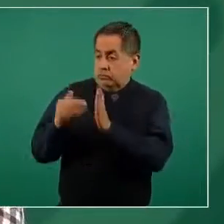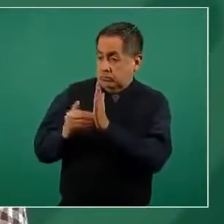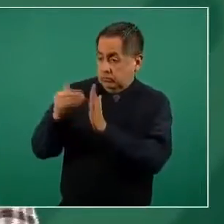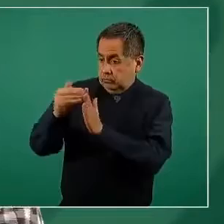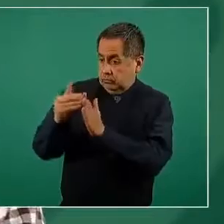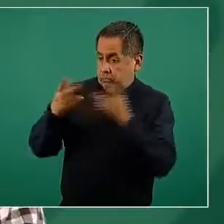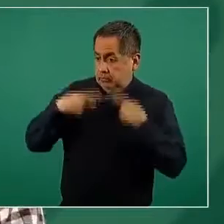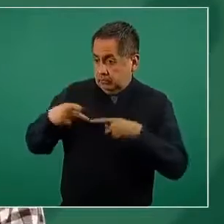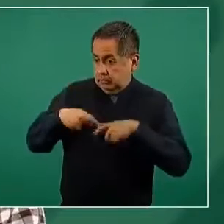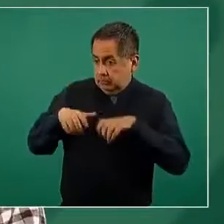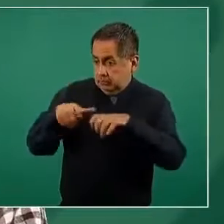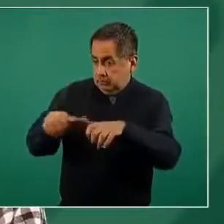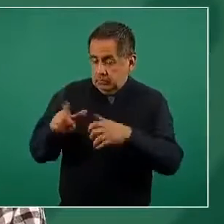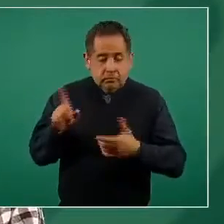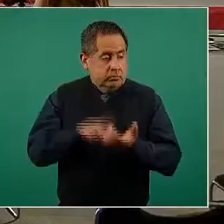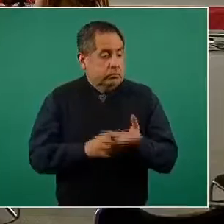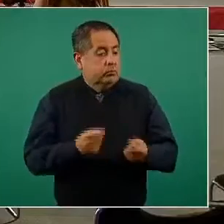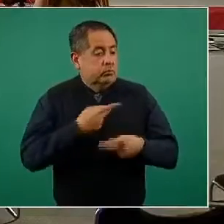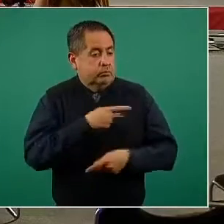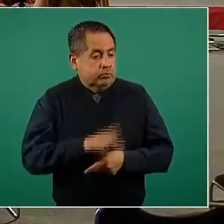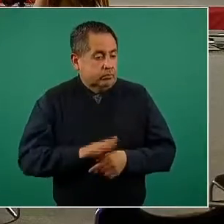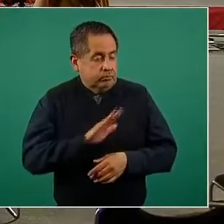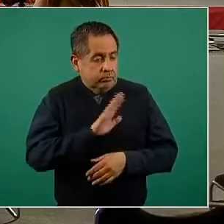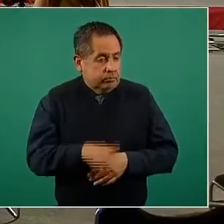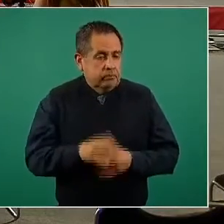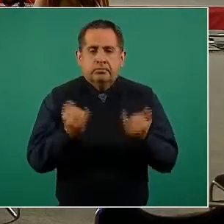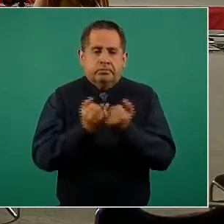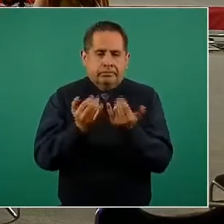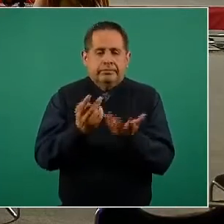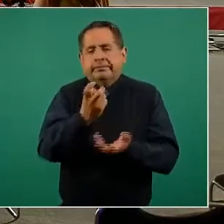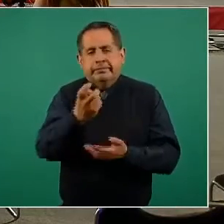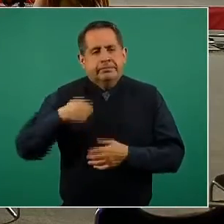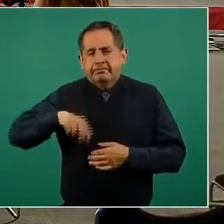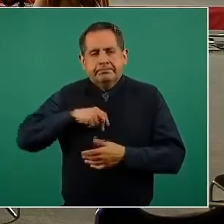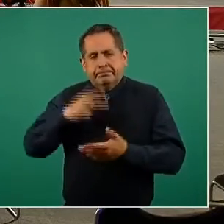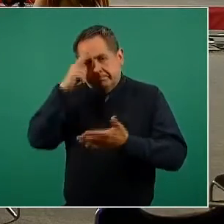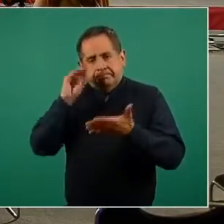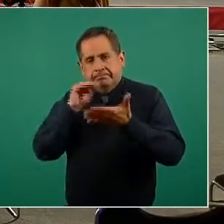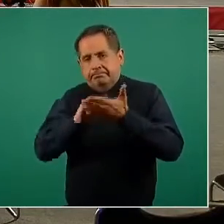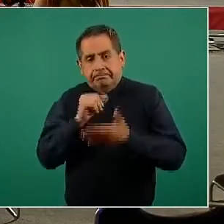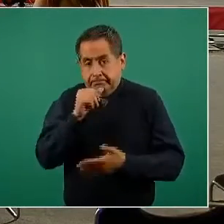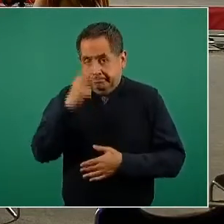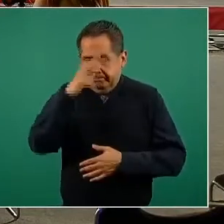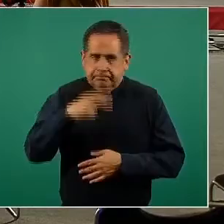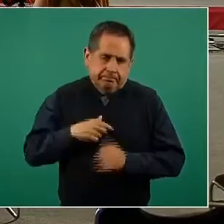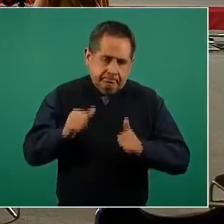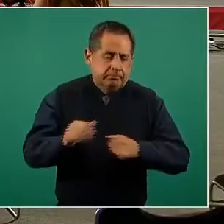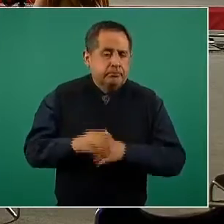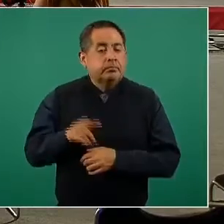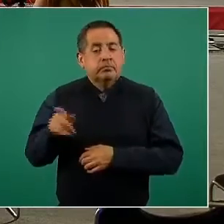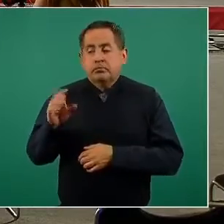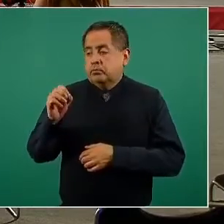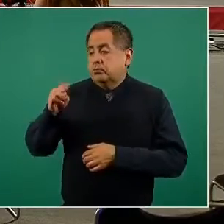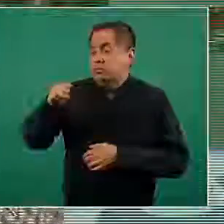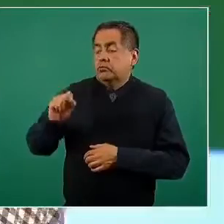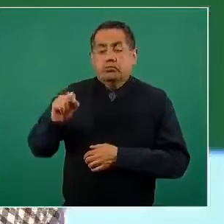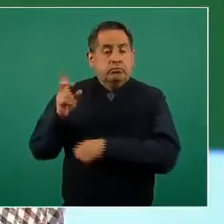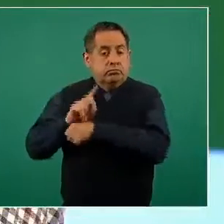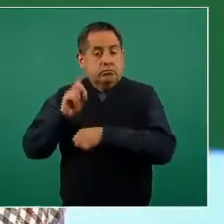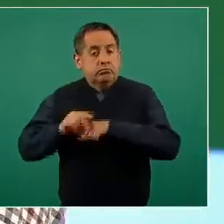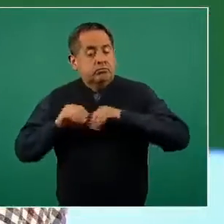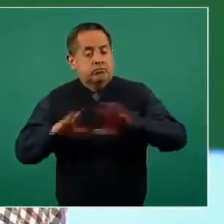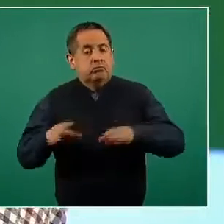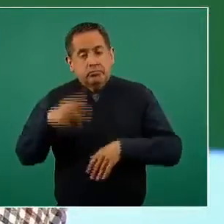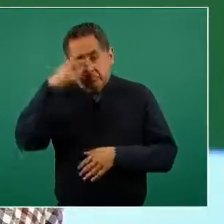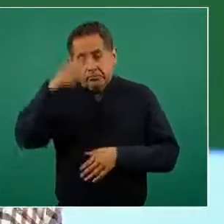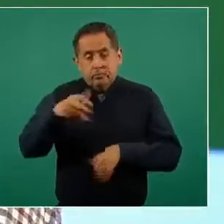estamos en esa circunstancia. De acuerdo al informe más reciente de la Organización Mundial de la Salud, que es de corte diario, México ocupa